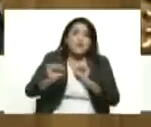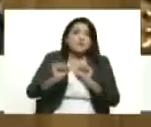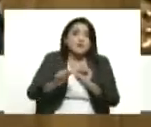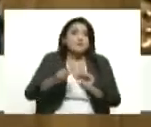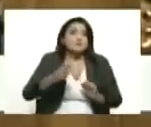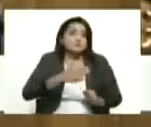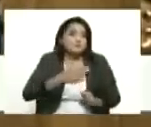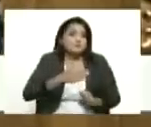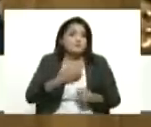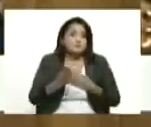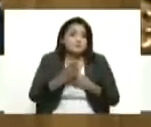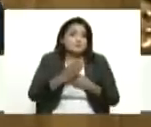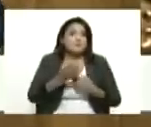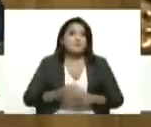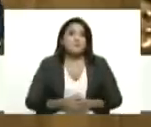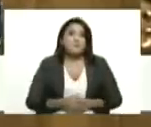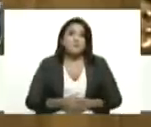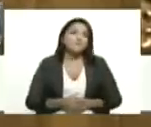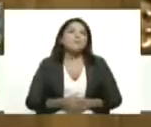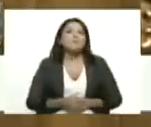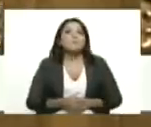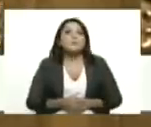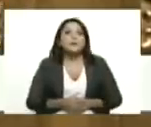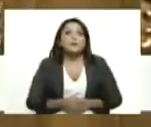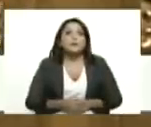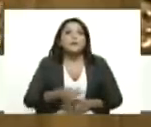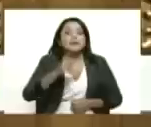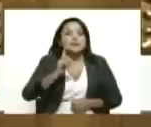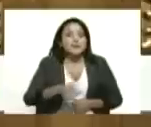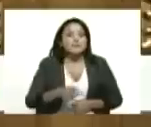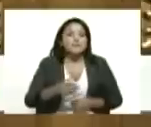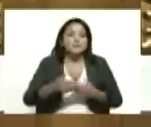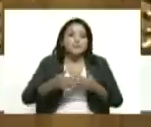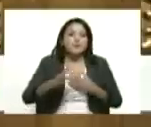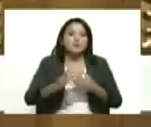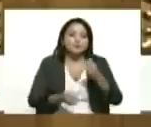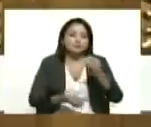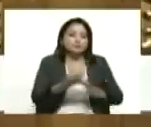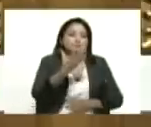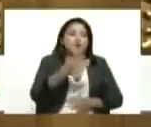En el marco del procedimiento también se van a crear jueces especiales para este tema,